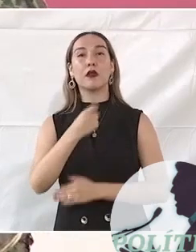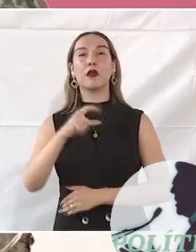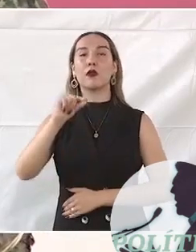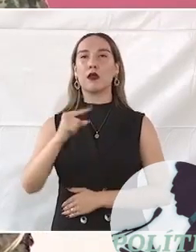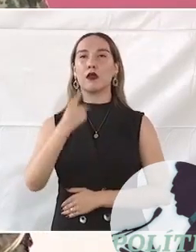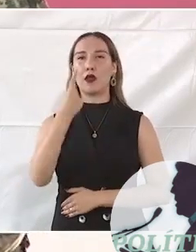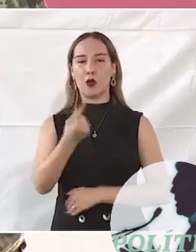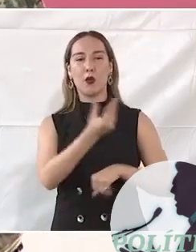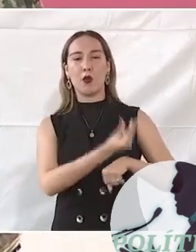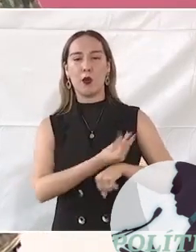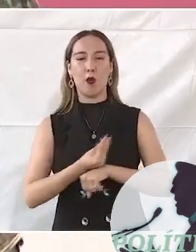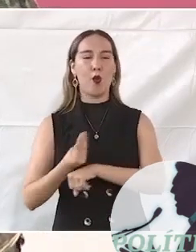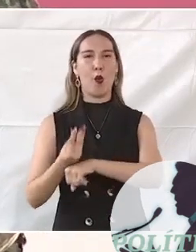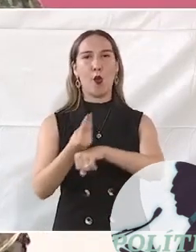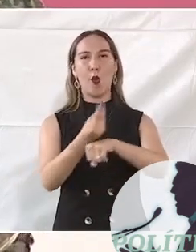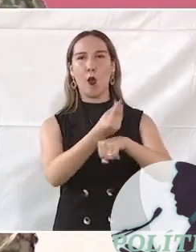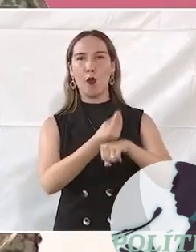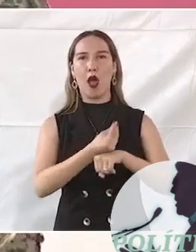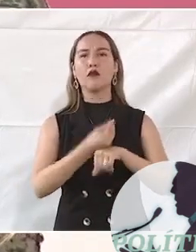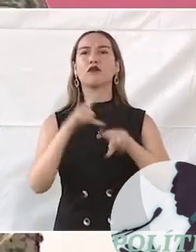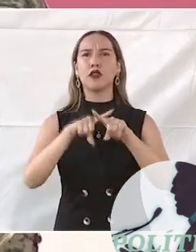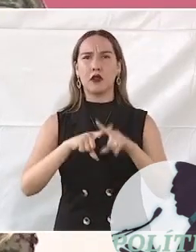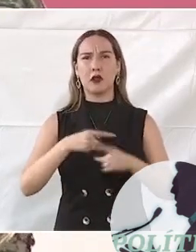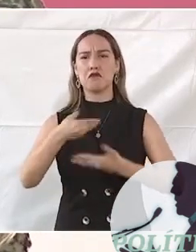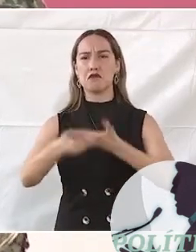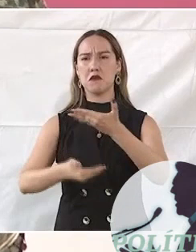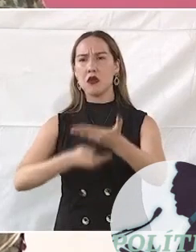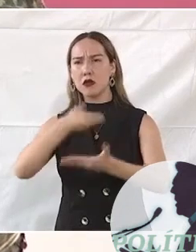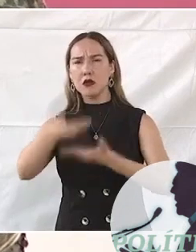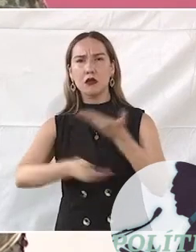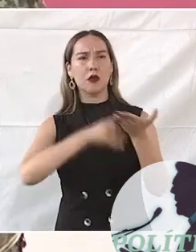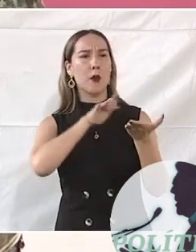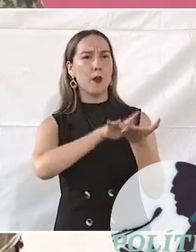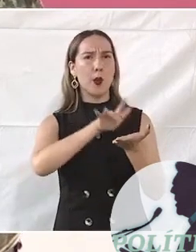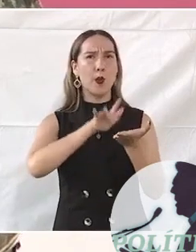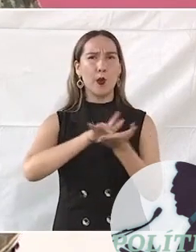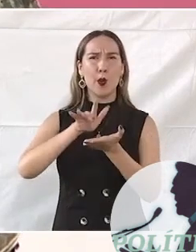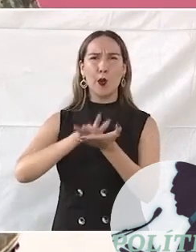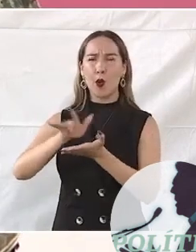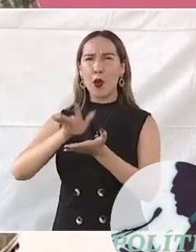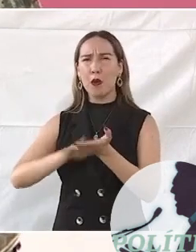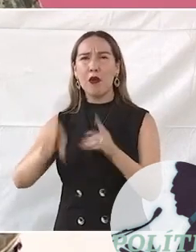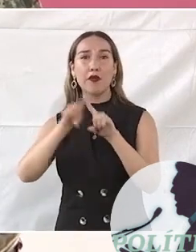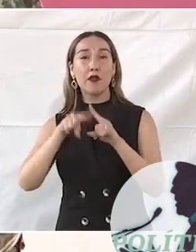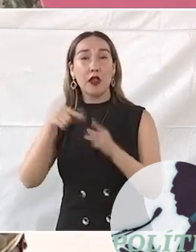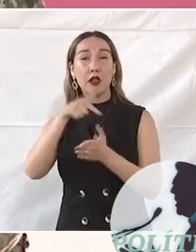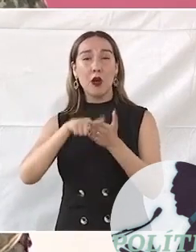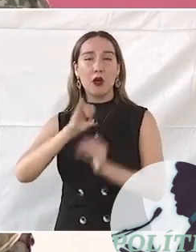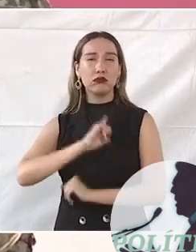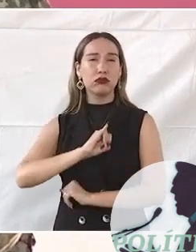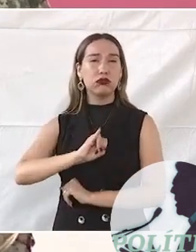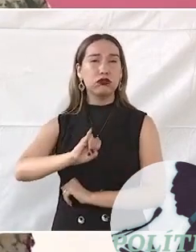2,171, a fin de acercar los servicios bancarios a la población de las comunidades más apartadas de la geografía